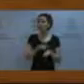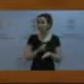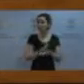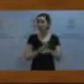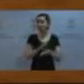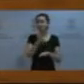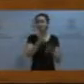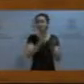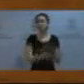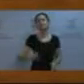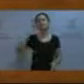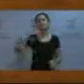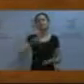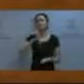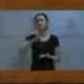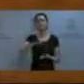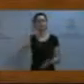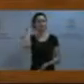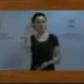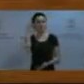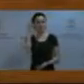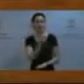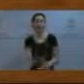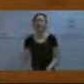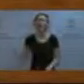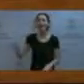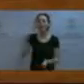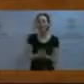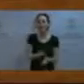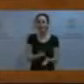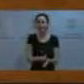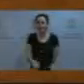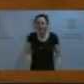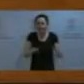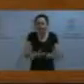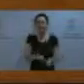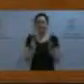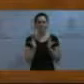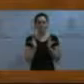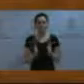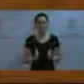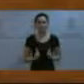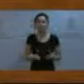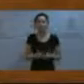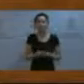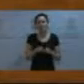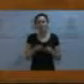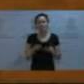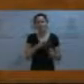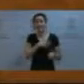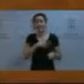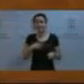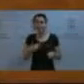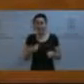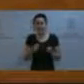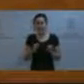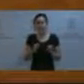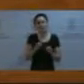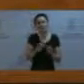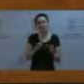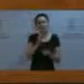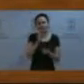Presidencia, en su comparecencia, volvía a repetirse, a refugiarse en este argumento.